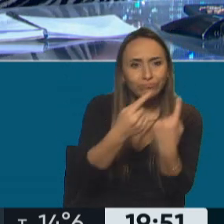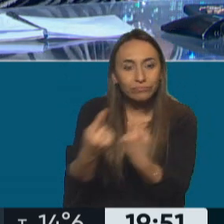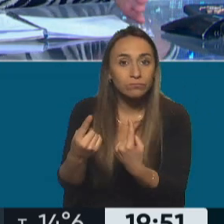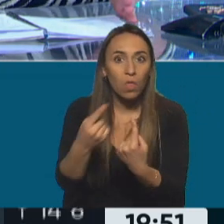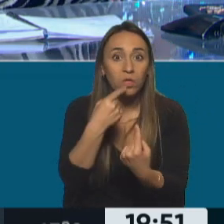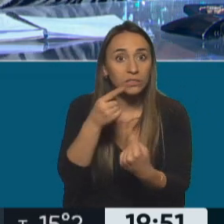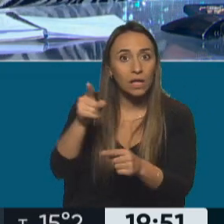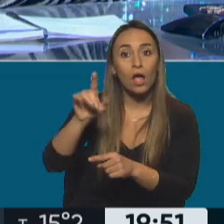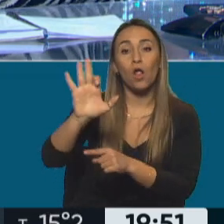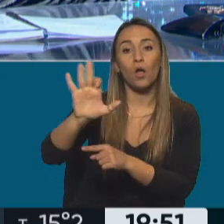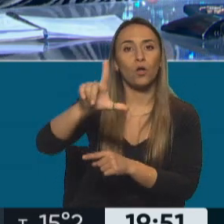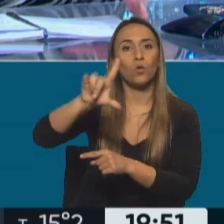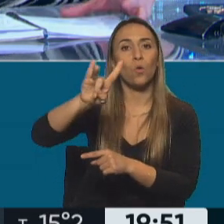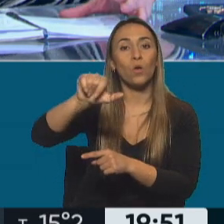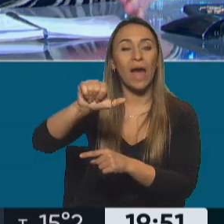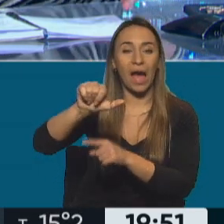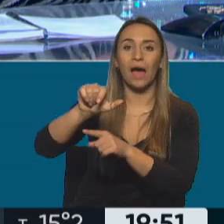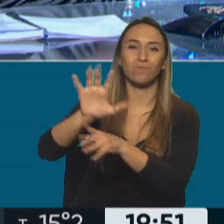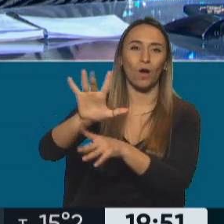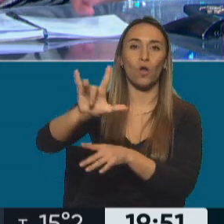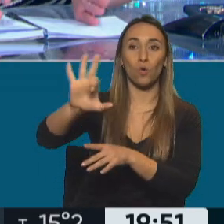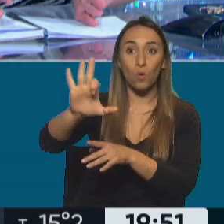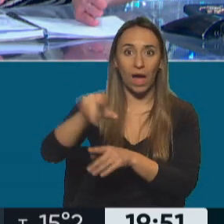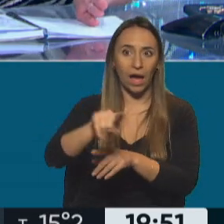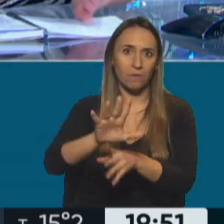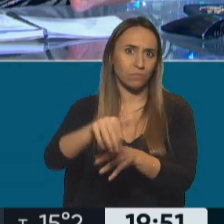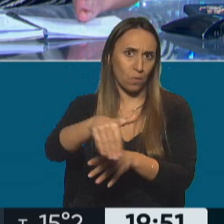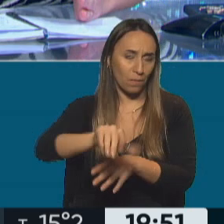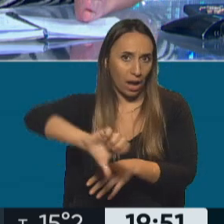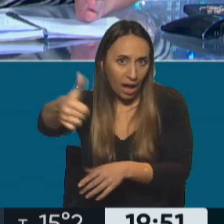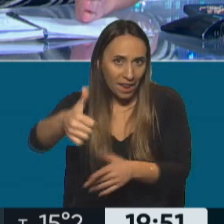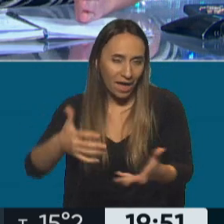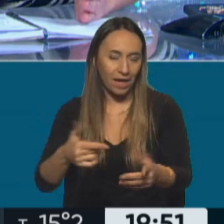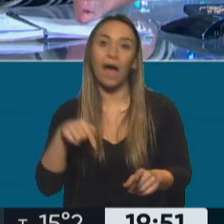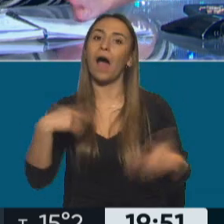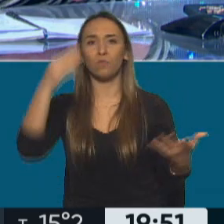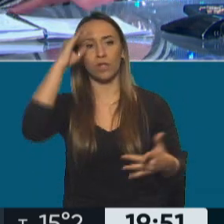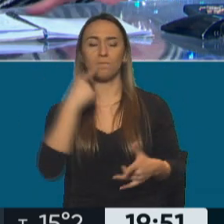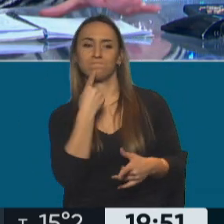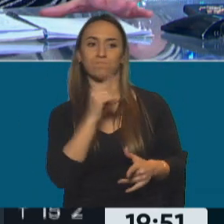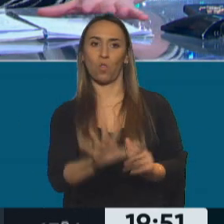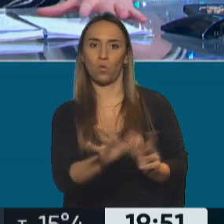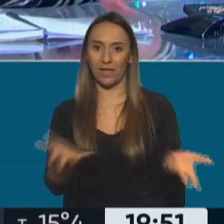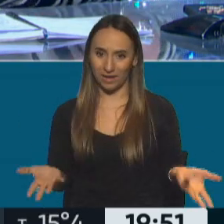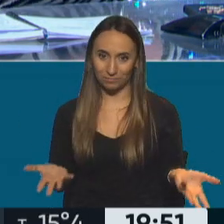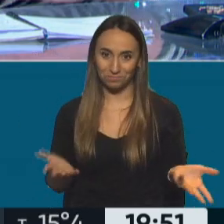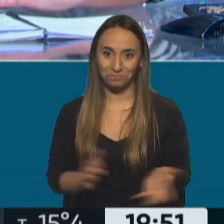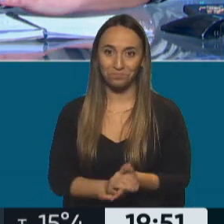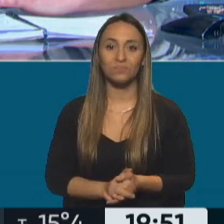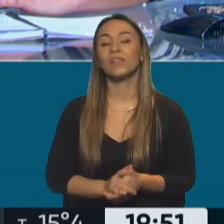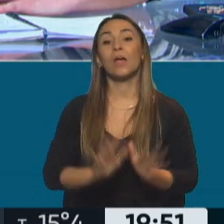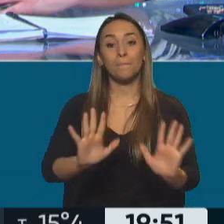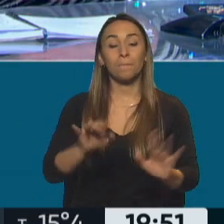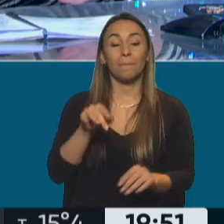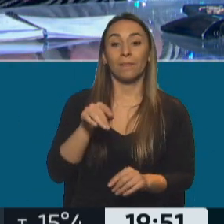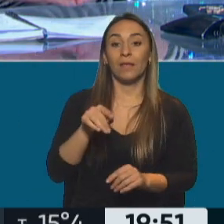es uno de los datos, entre otras las encuestas que, bueno, lo dan ganador a Lula en la primera, pero sí, yendo a una segunda vuelta. Para